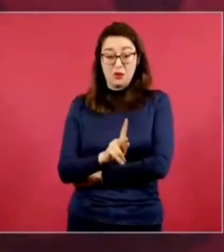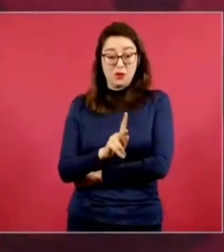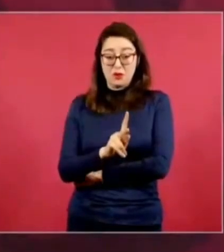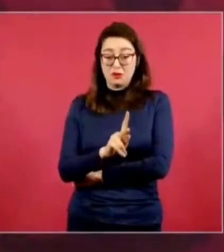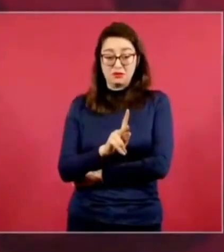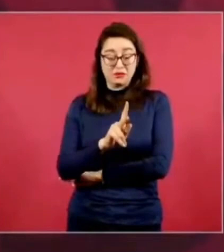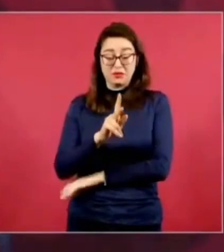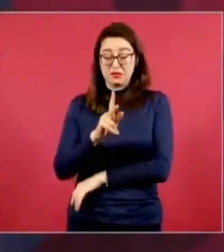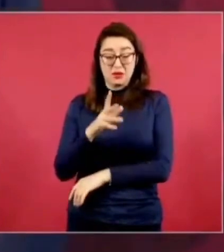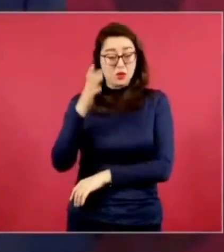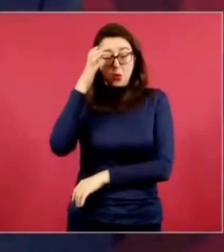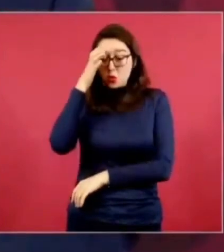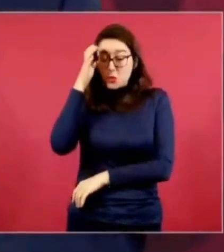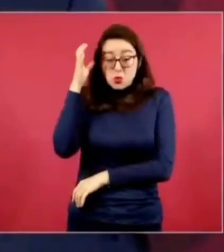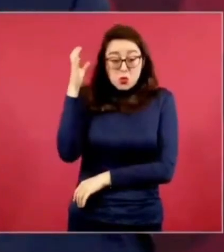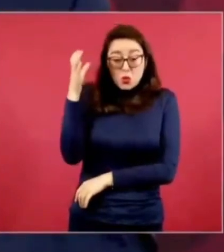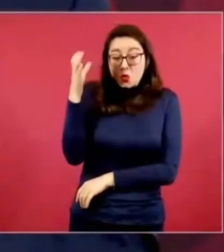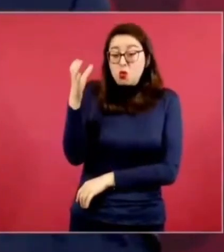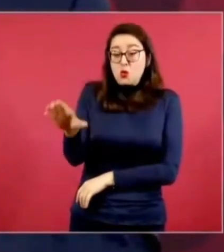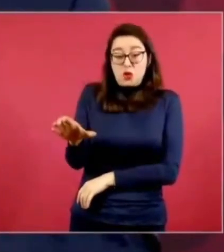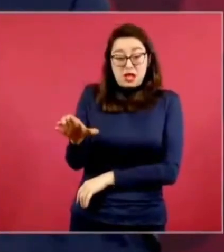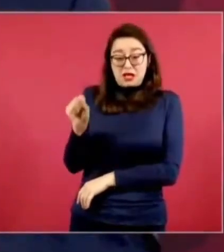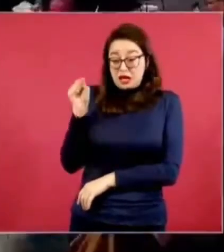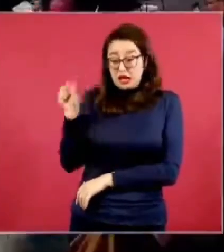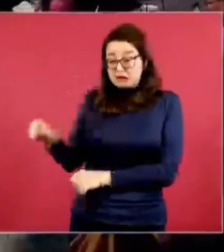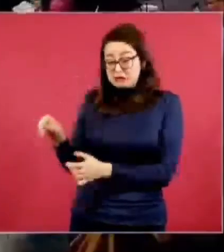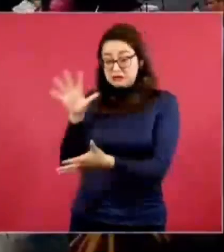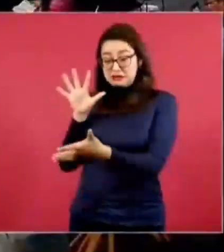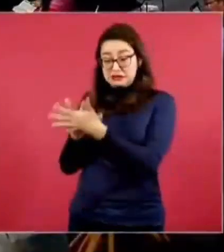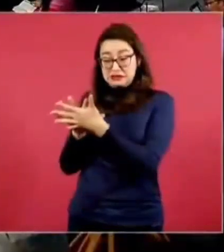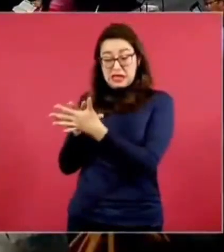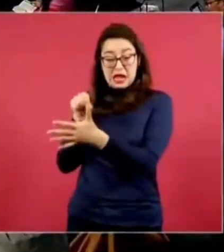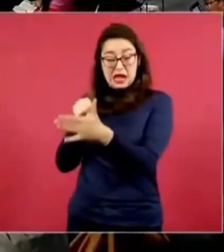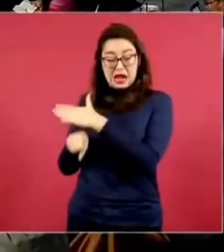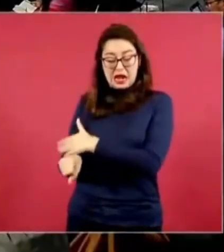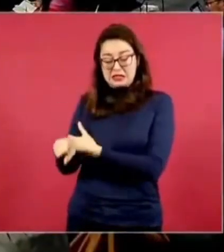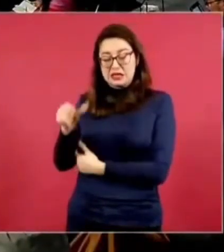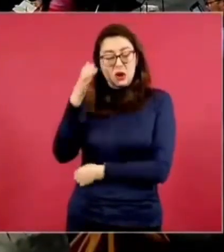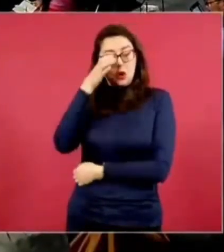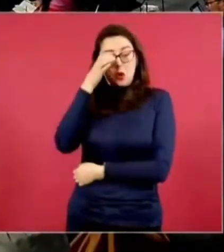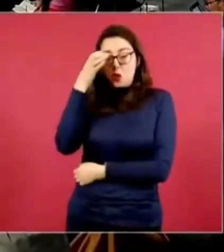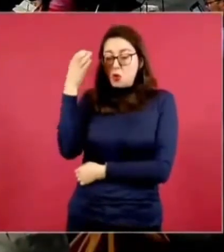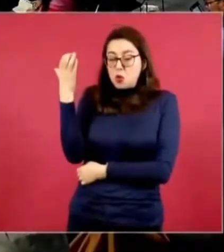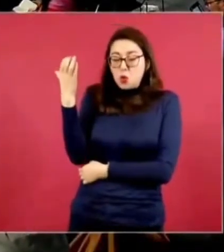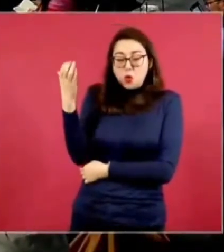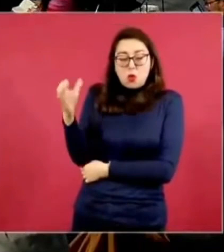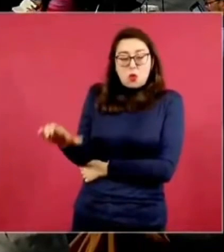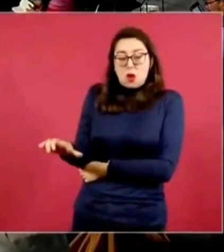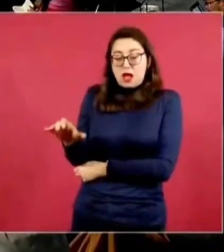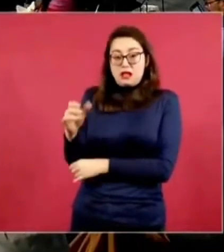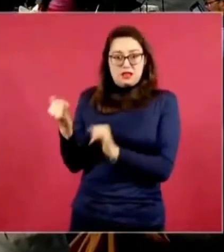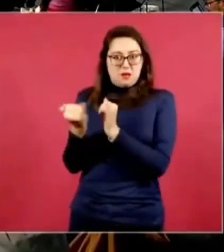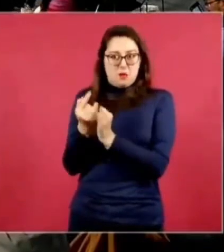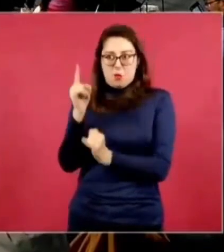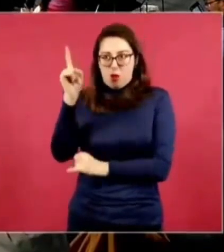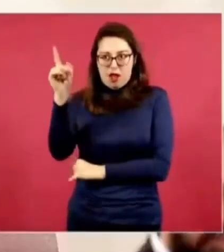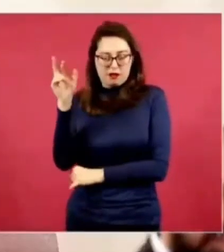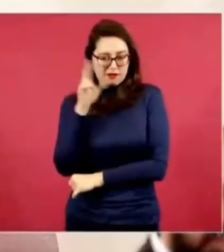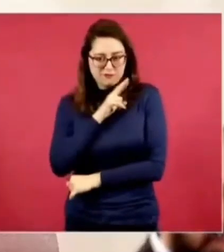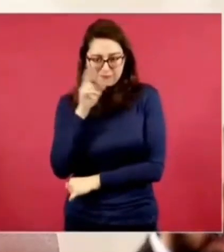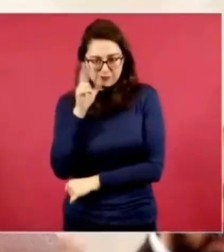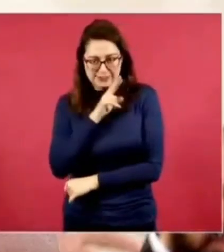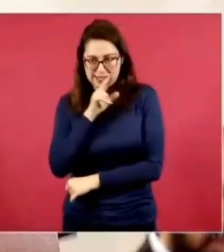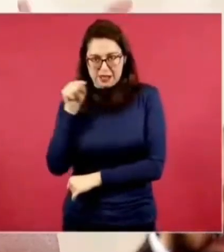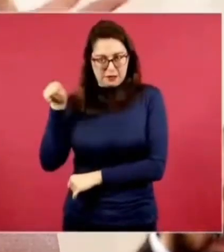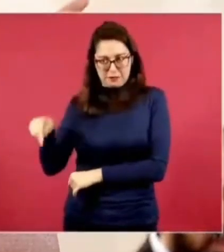era pues la Siberia Tropical era una cárcel el Porfiriato